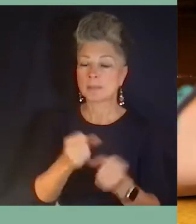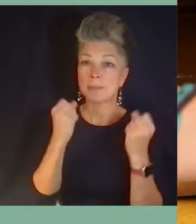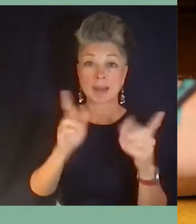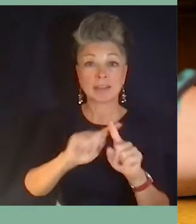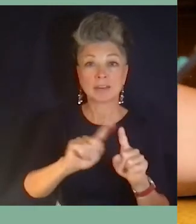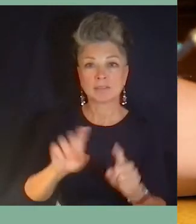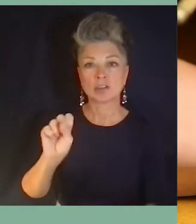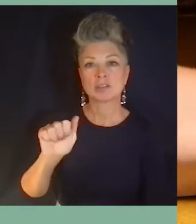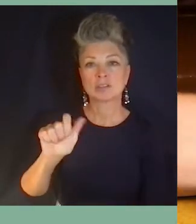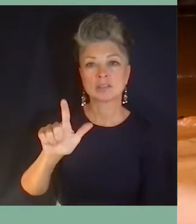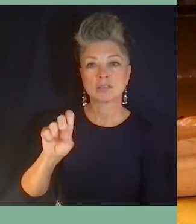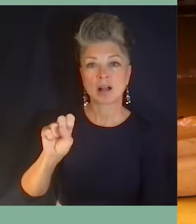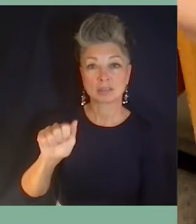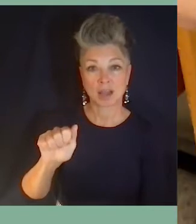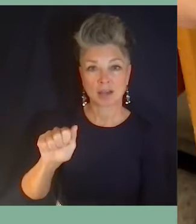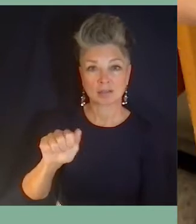salsas.